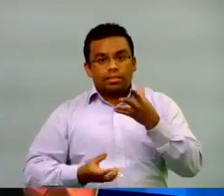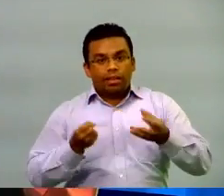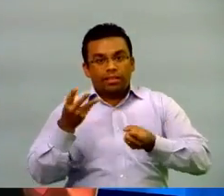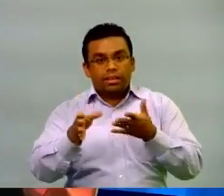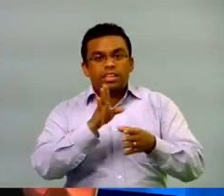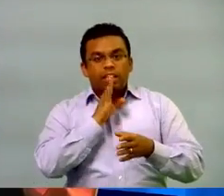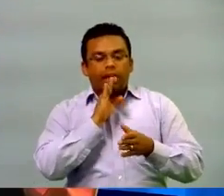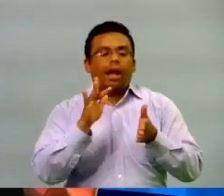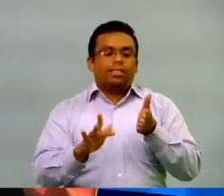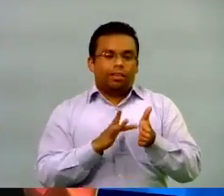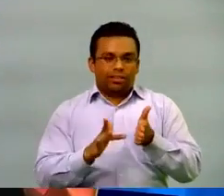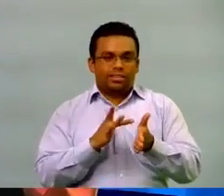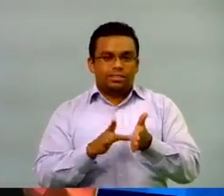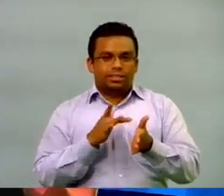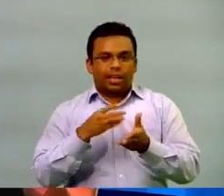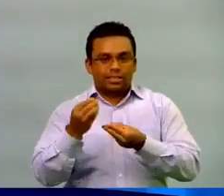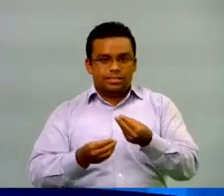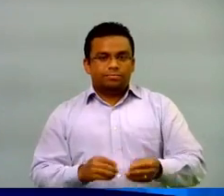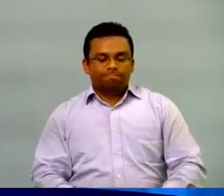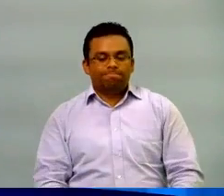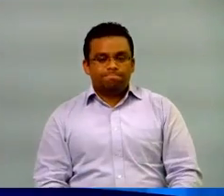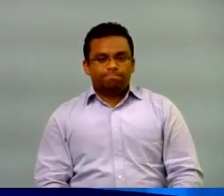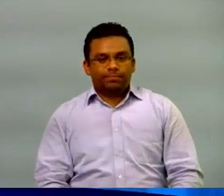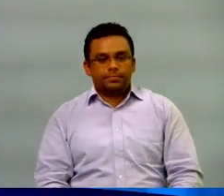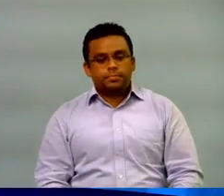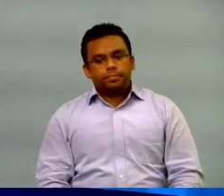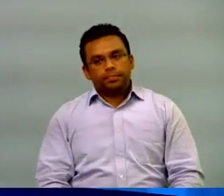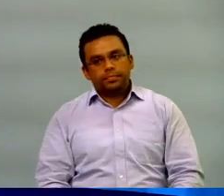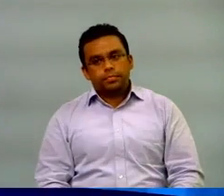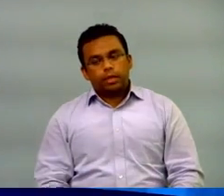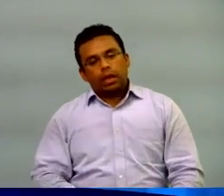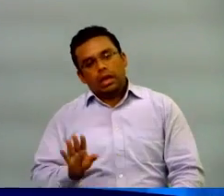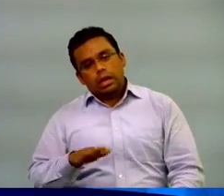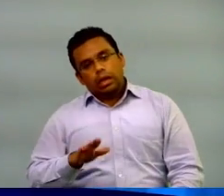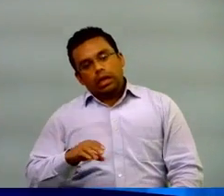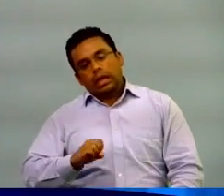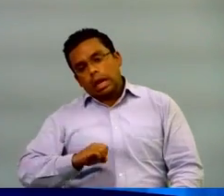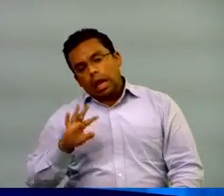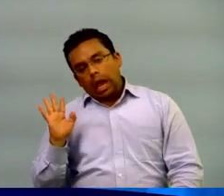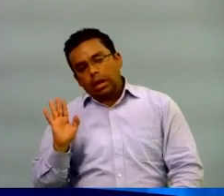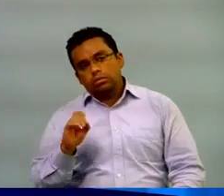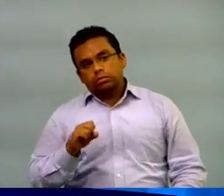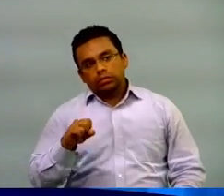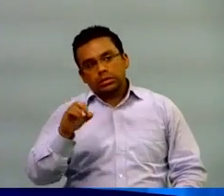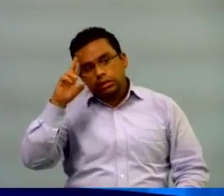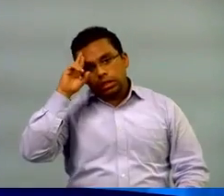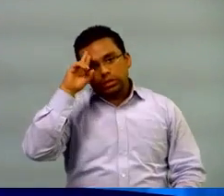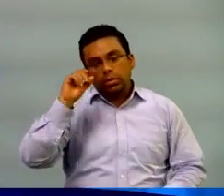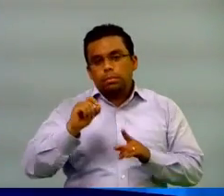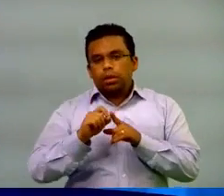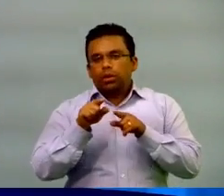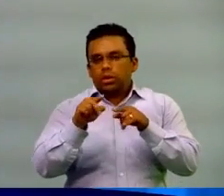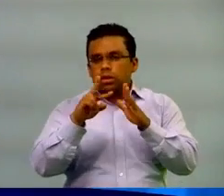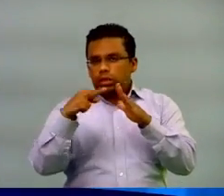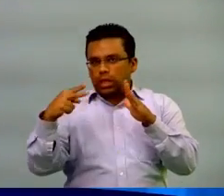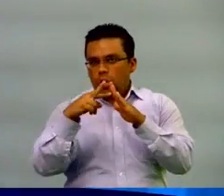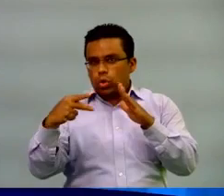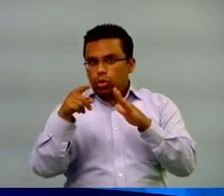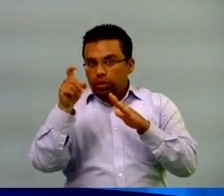las tabletas. Hamilton, pero eso nos da pie para otra inquietud. Justamente estas tecnologías